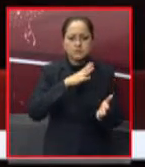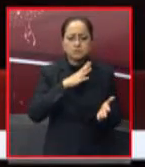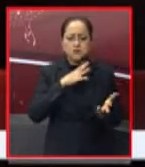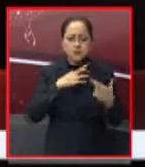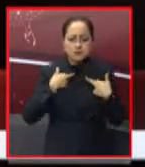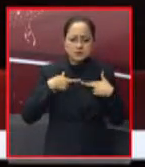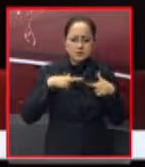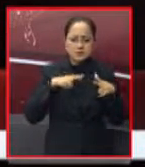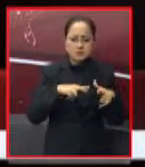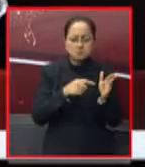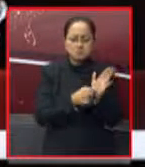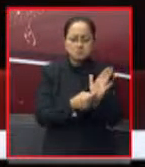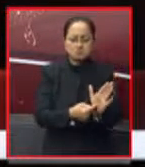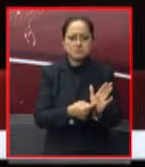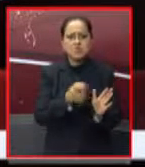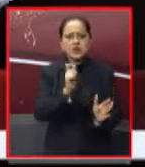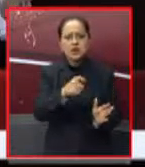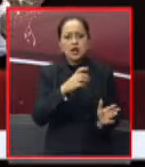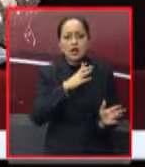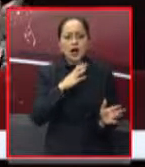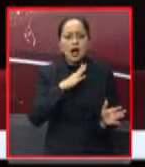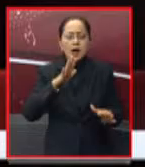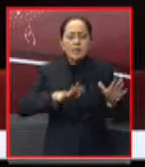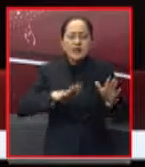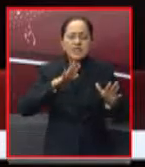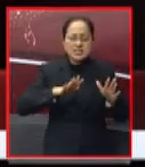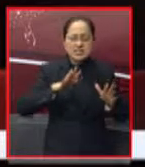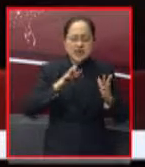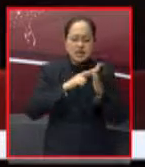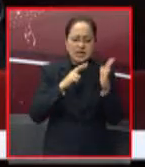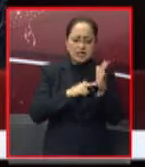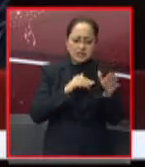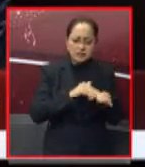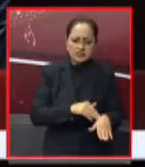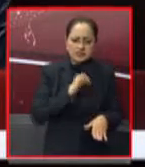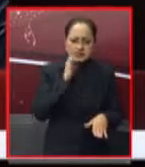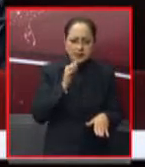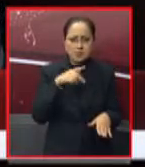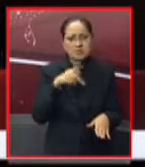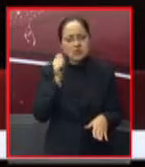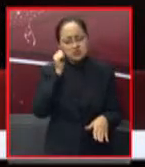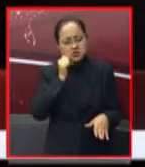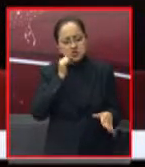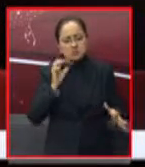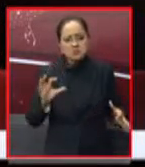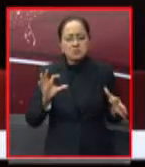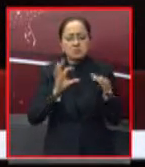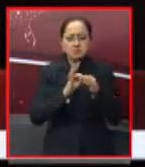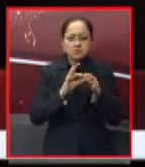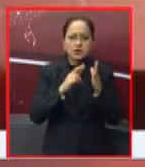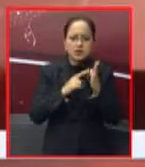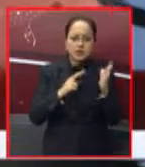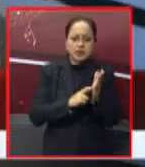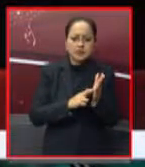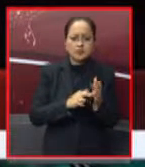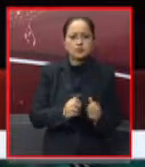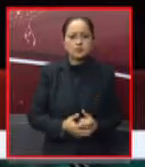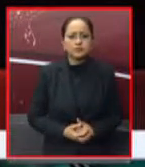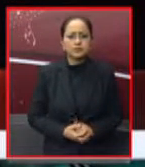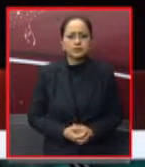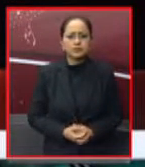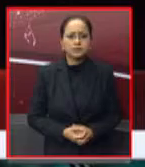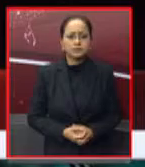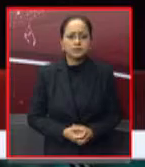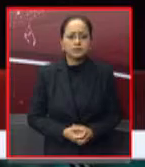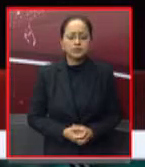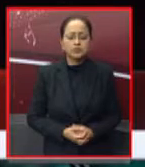representatividad que en muchas ocasiones rompe con las reglas, aunque juega dentro de ellas. Representa al pueblo. Con